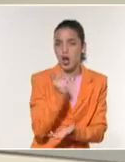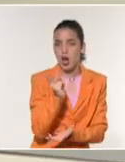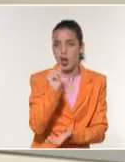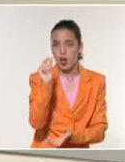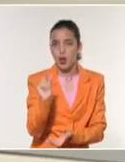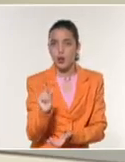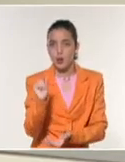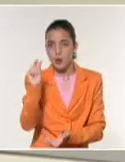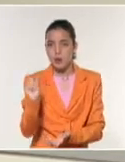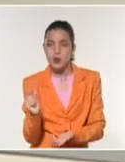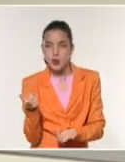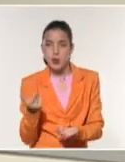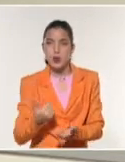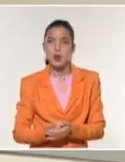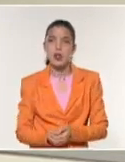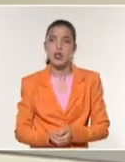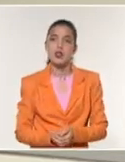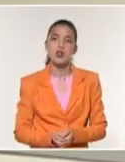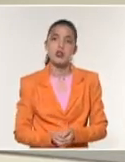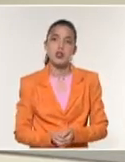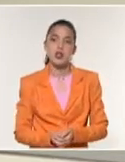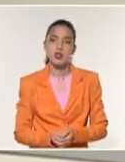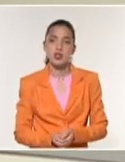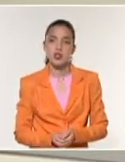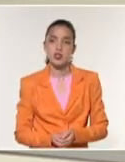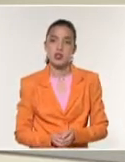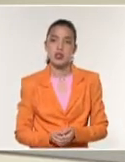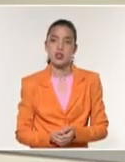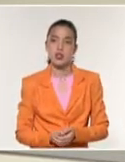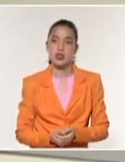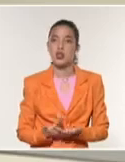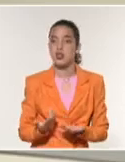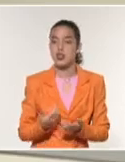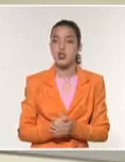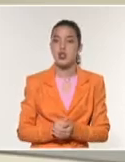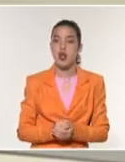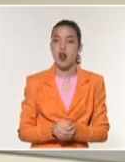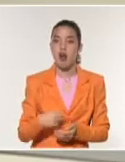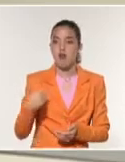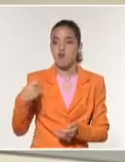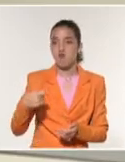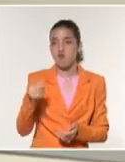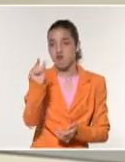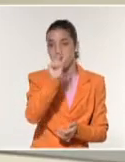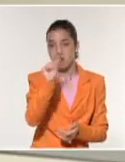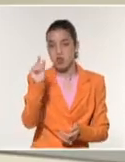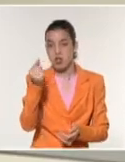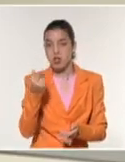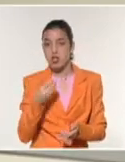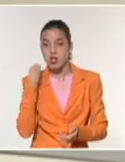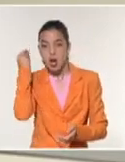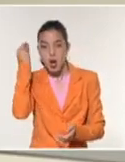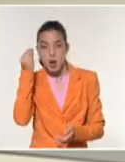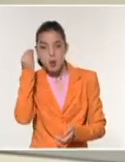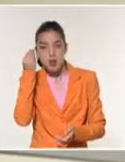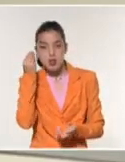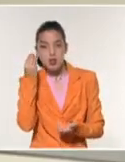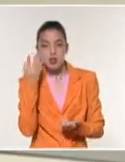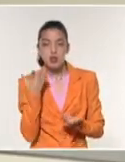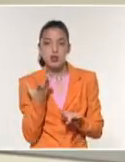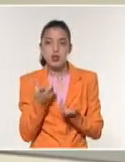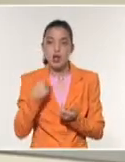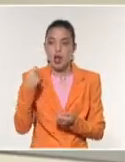realizaron, ya le corresponderá a aquellas autoridades competentes, si consideran investigar alguna de